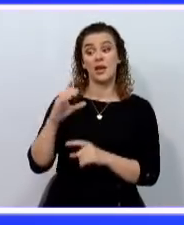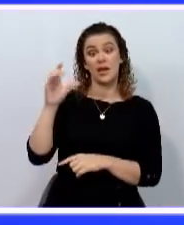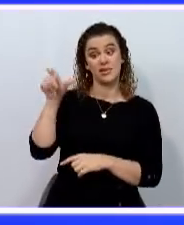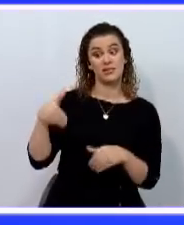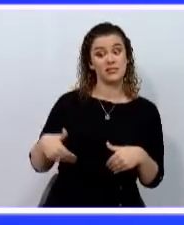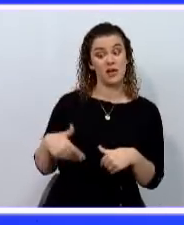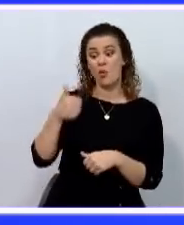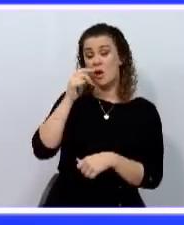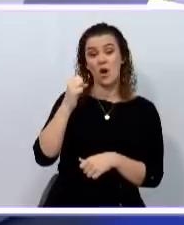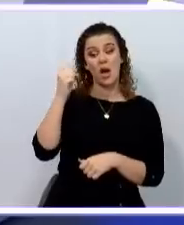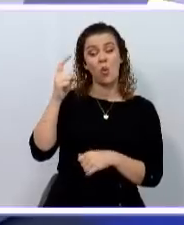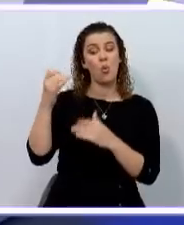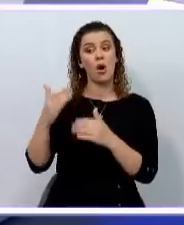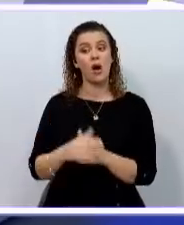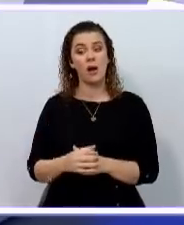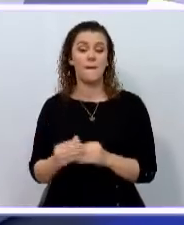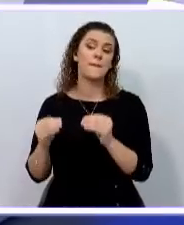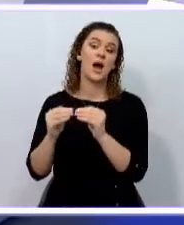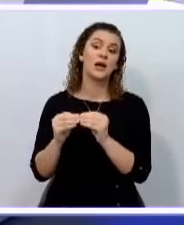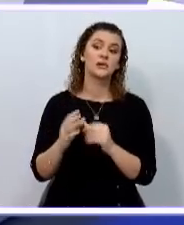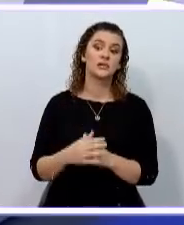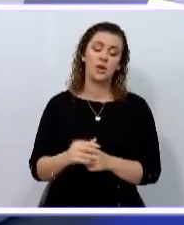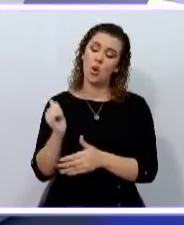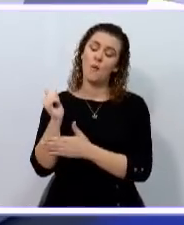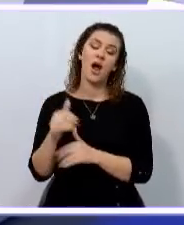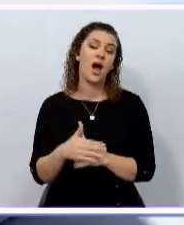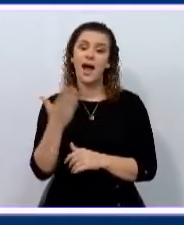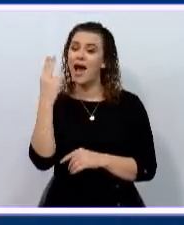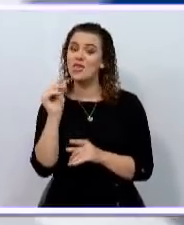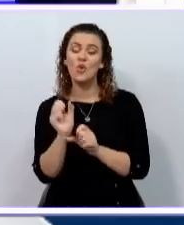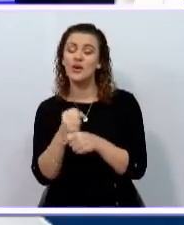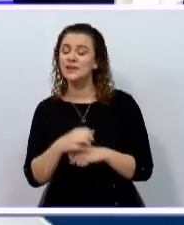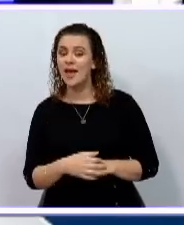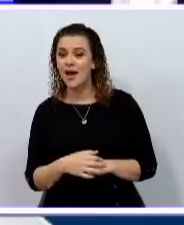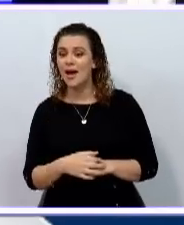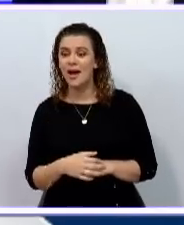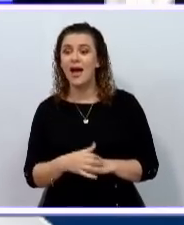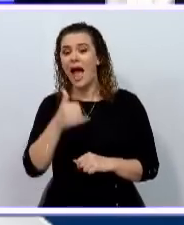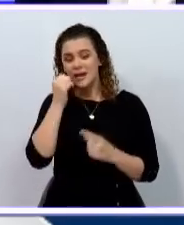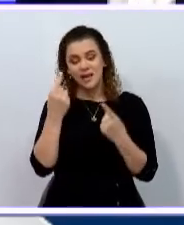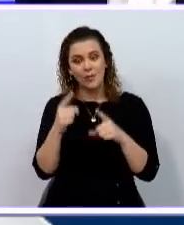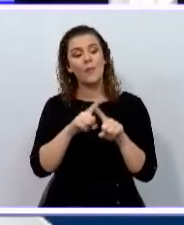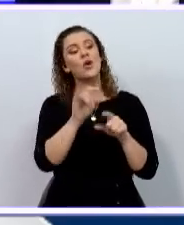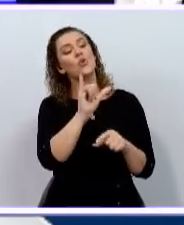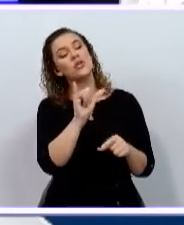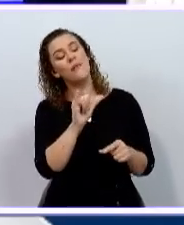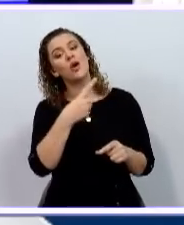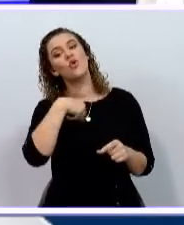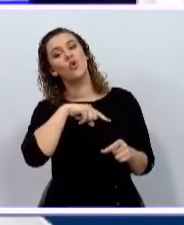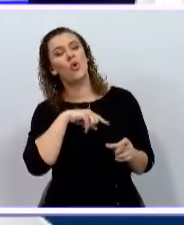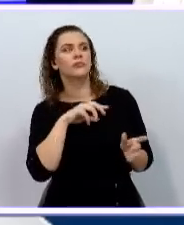ganado que un jugador más lo mató Y antes no lo hacía Sí pero también pero también estaríamos